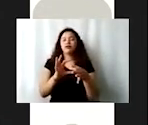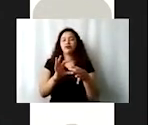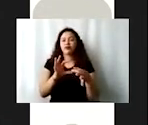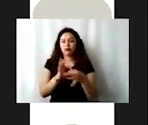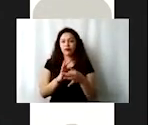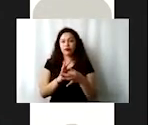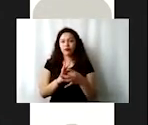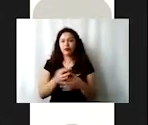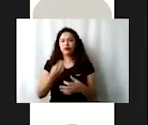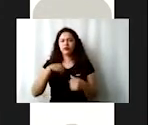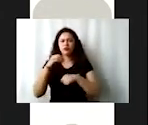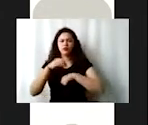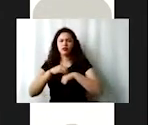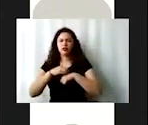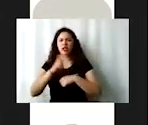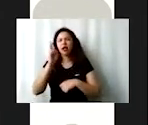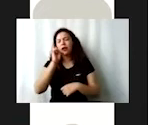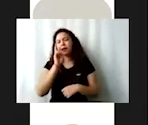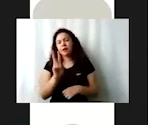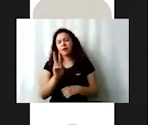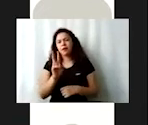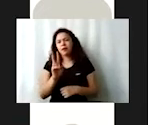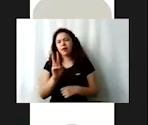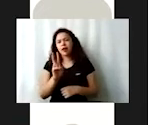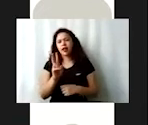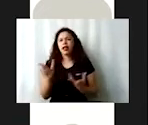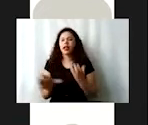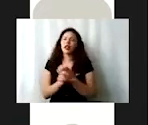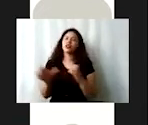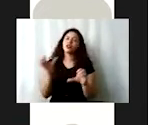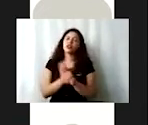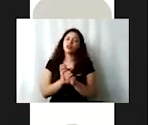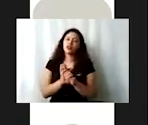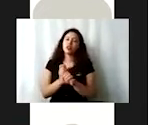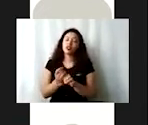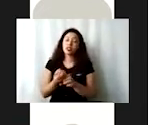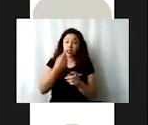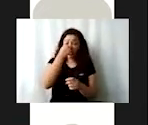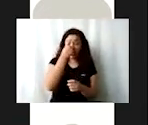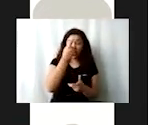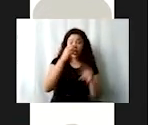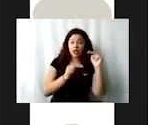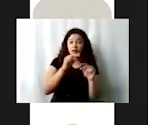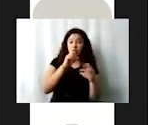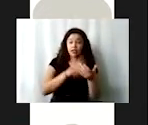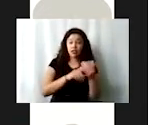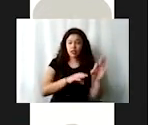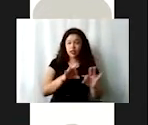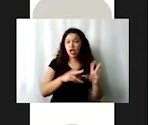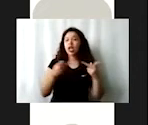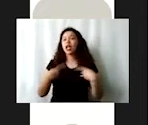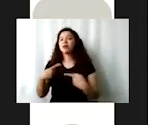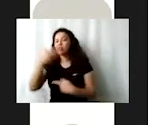podemos nosotros observar los aspectos extrínsecos e intrínsecos, los que son inherentes al